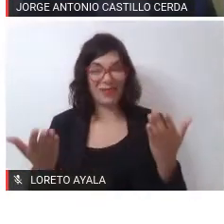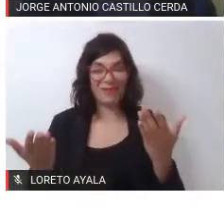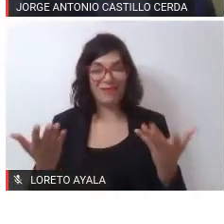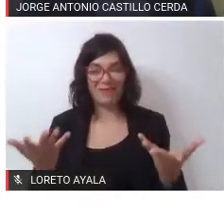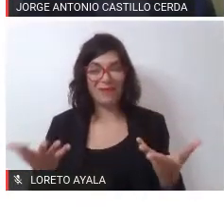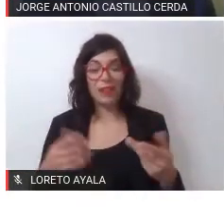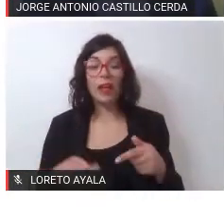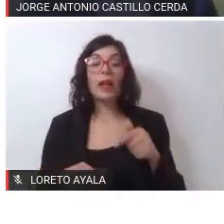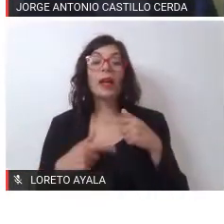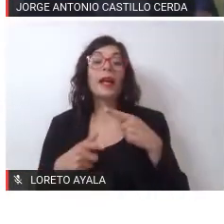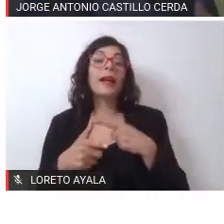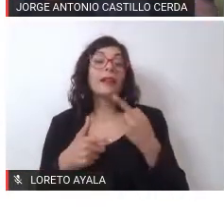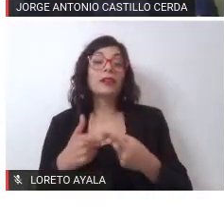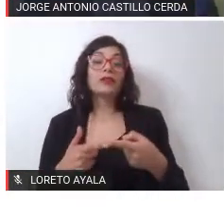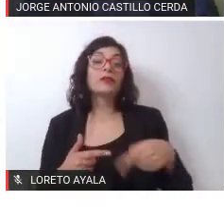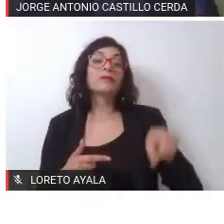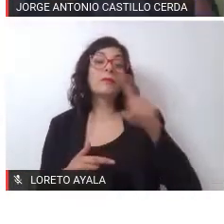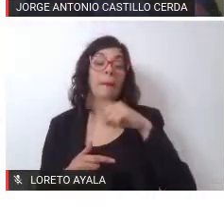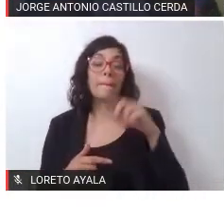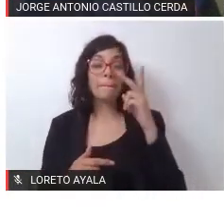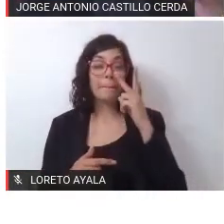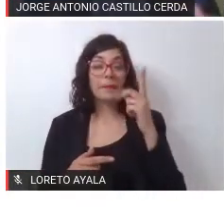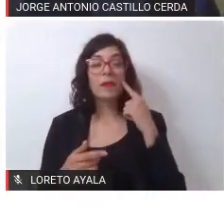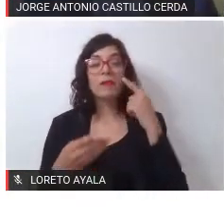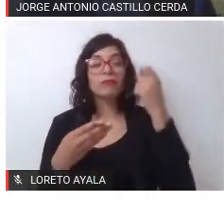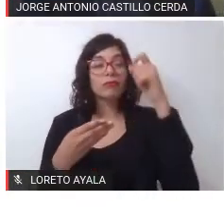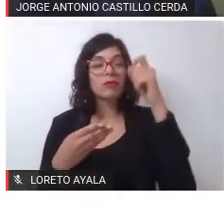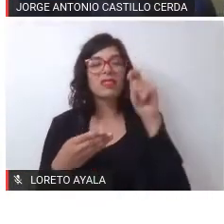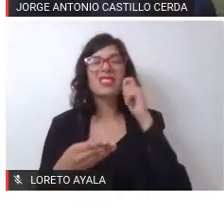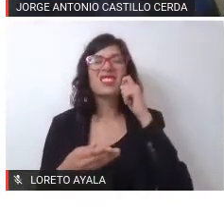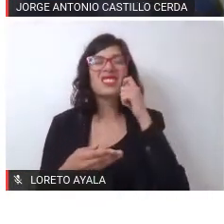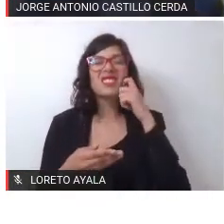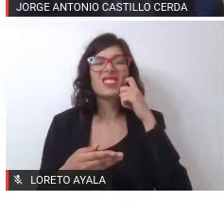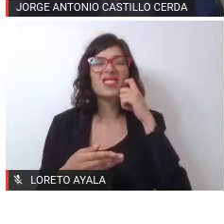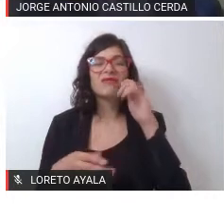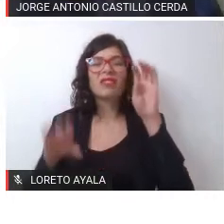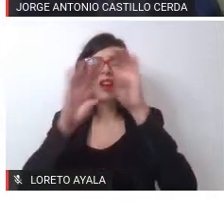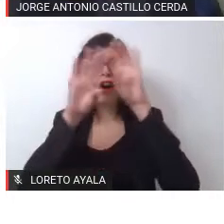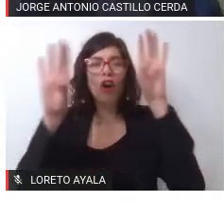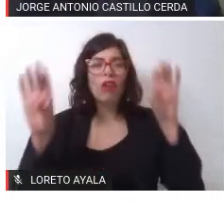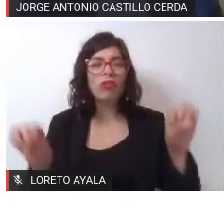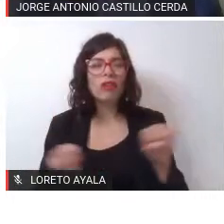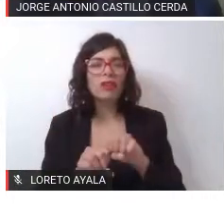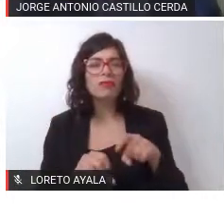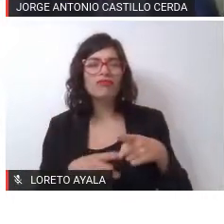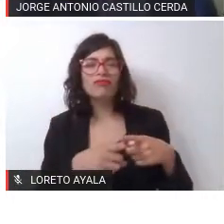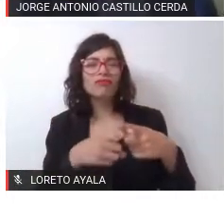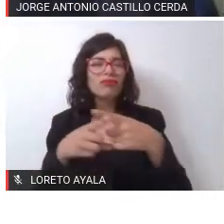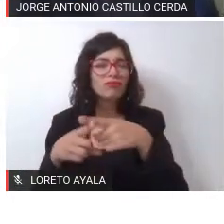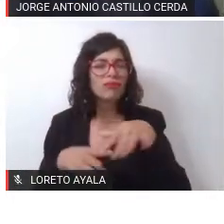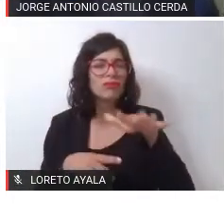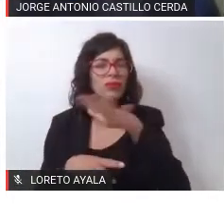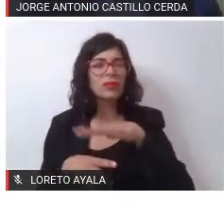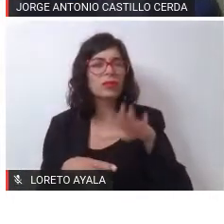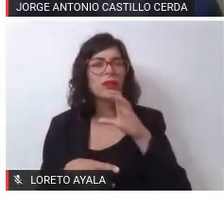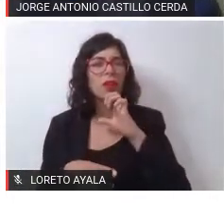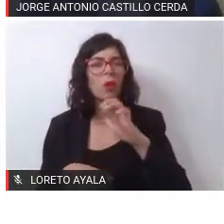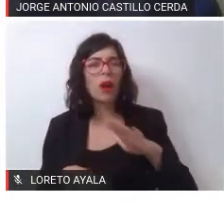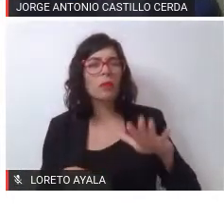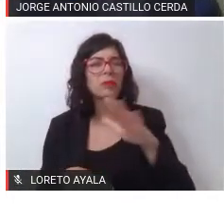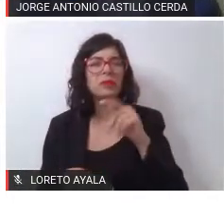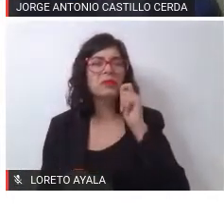ver es revisar qué es contexto de ruralidad, a qué consideramos